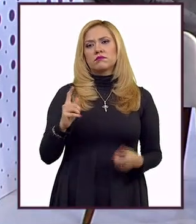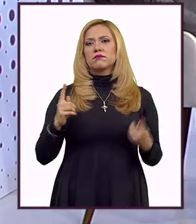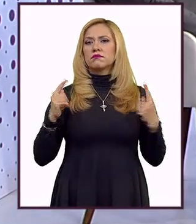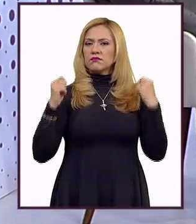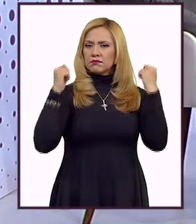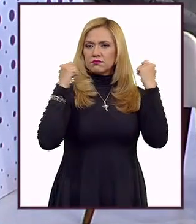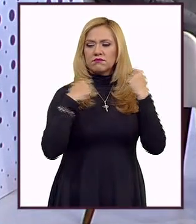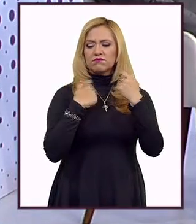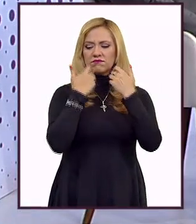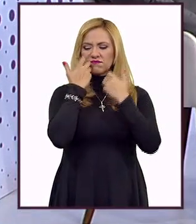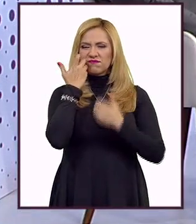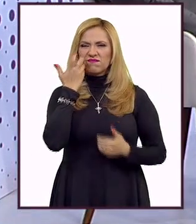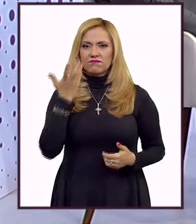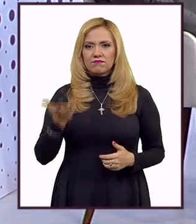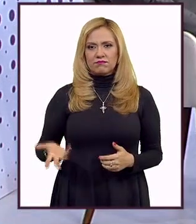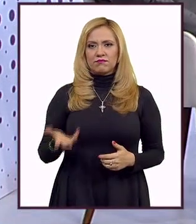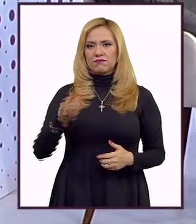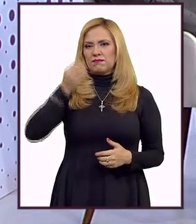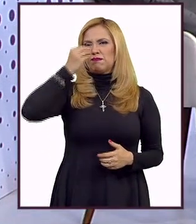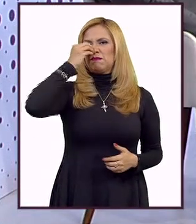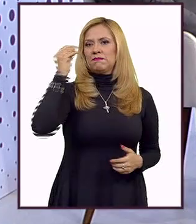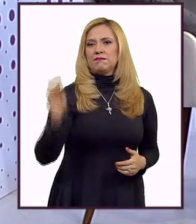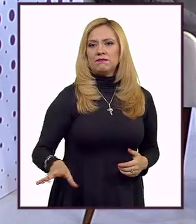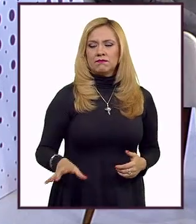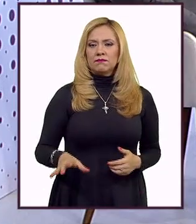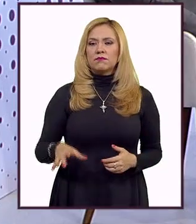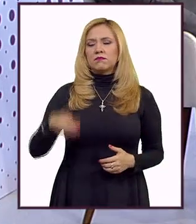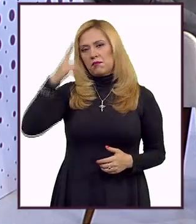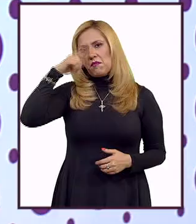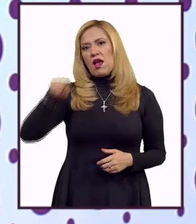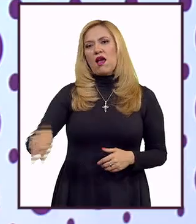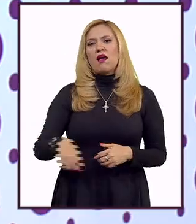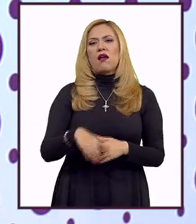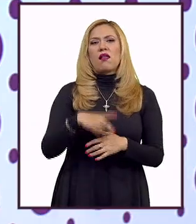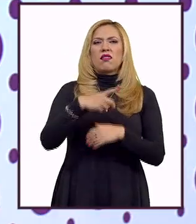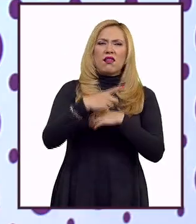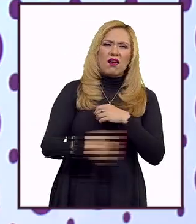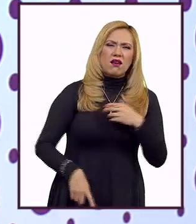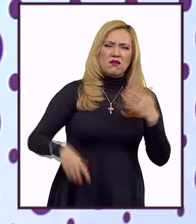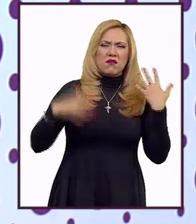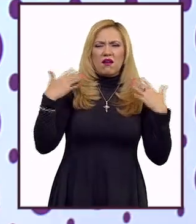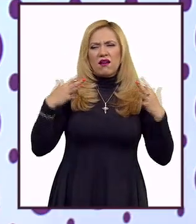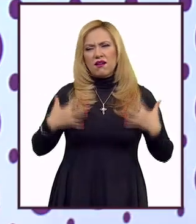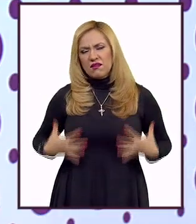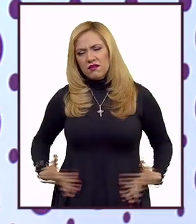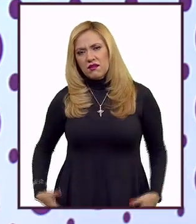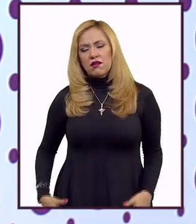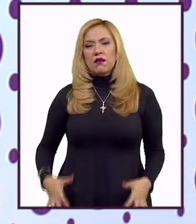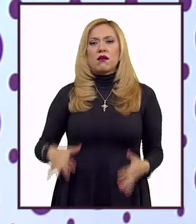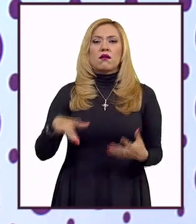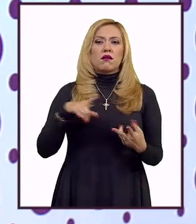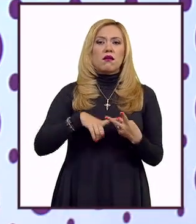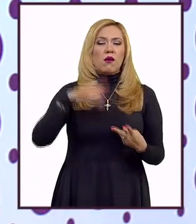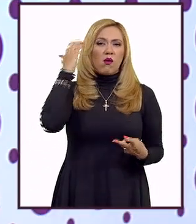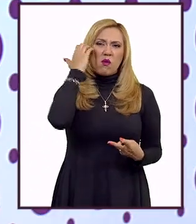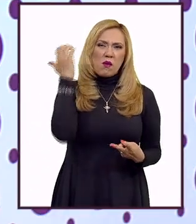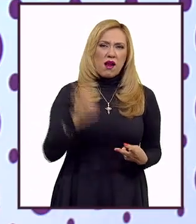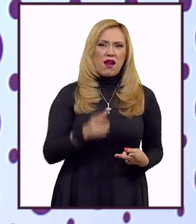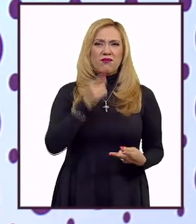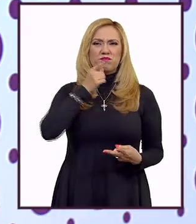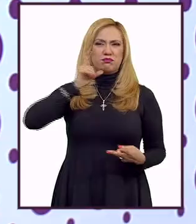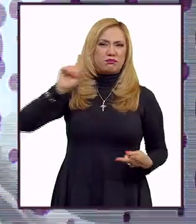haber una intención justo de generar un daño, como lo dice Juan Carlos. En el caso de los tratos o penas crueles, inhumanos y